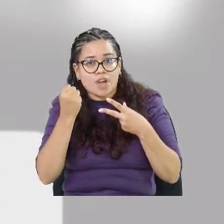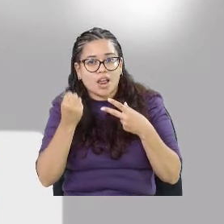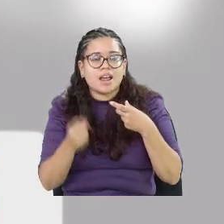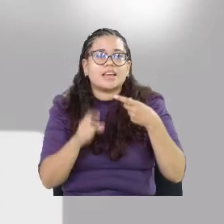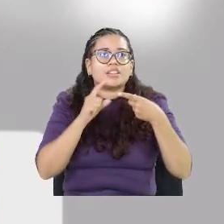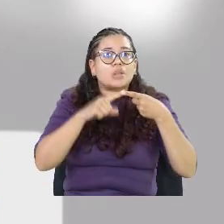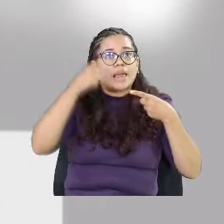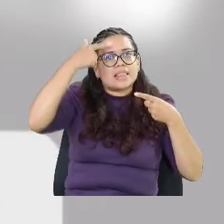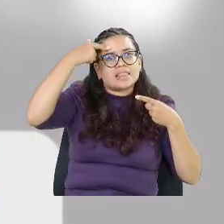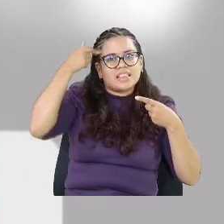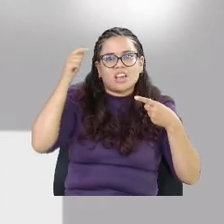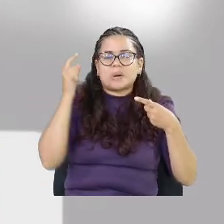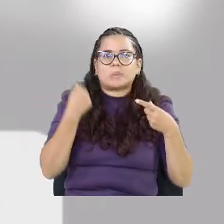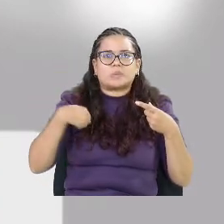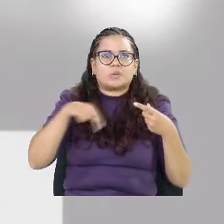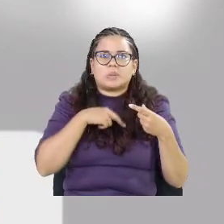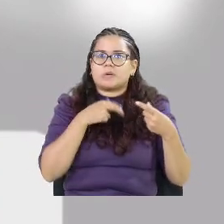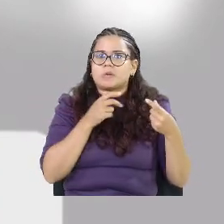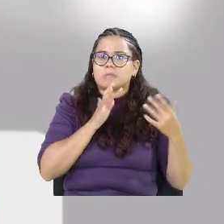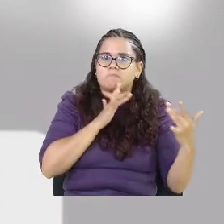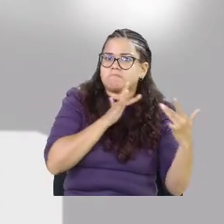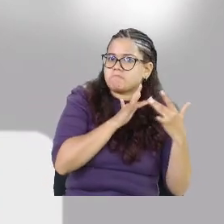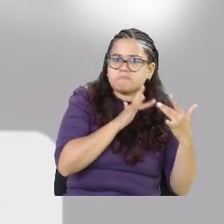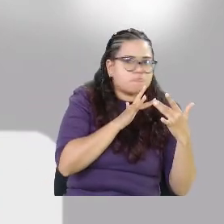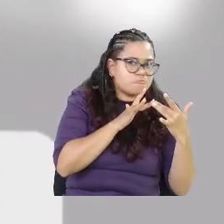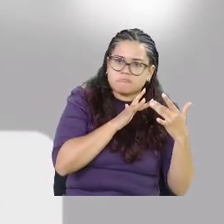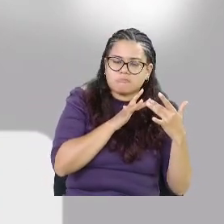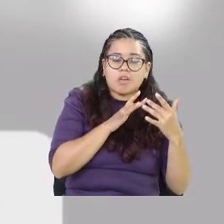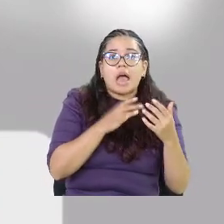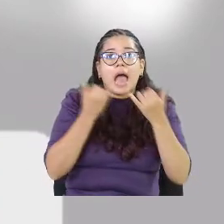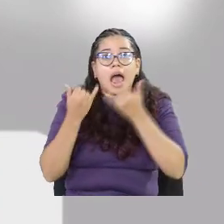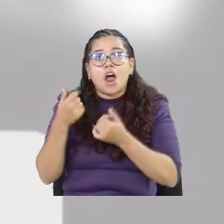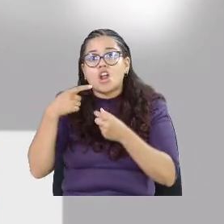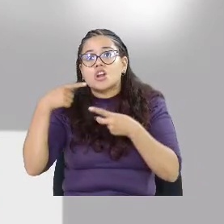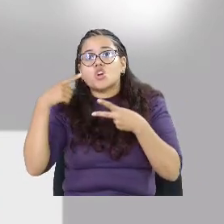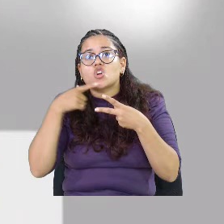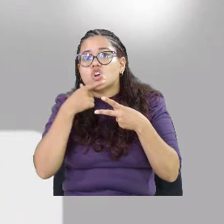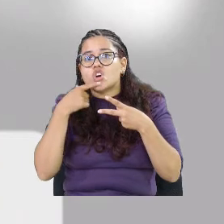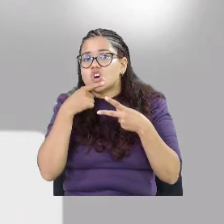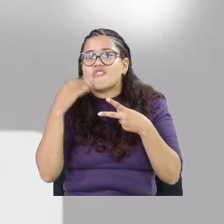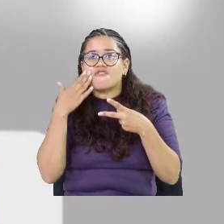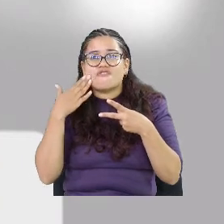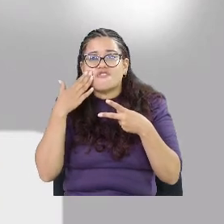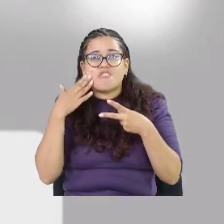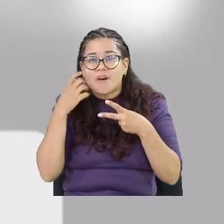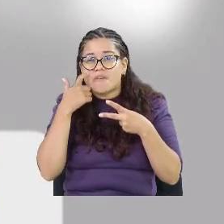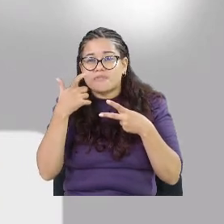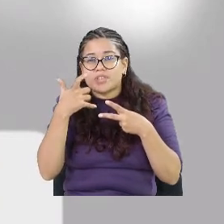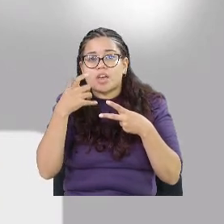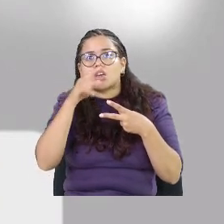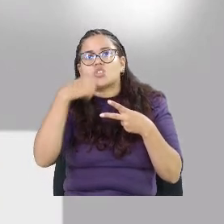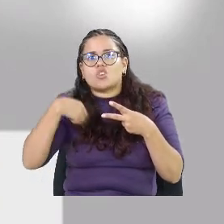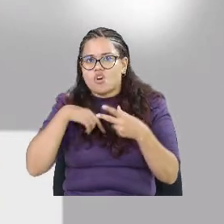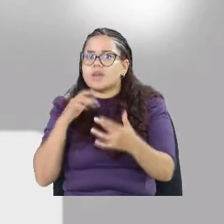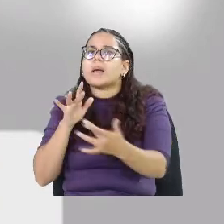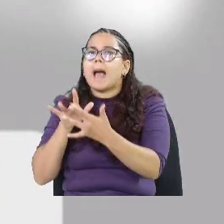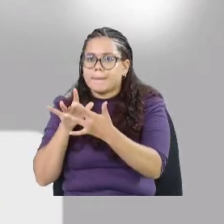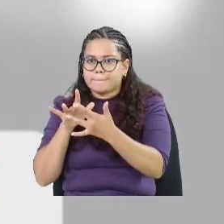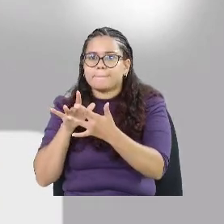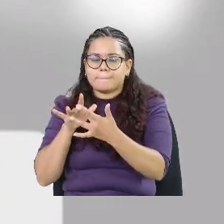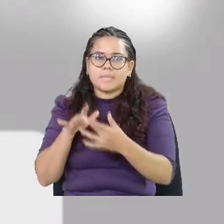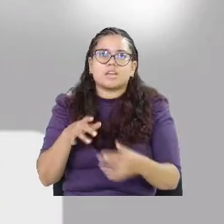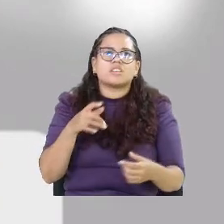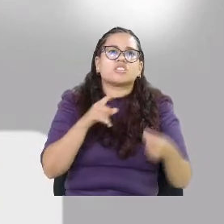no interactuamos directamente y las rojas en las que nosotros interactuamos directamente. Entonces, la primera